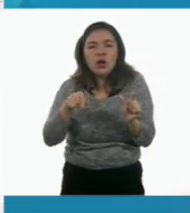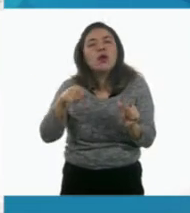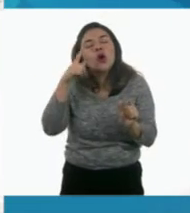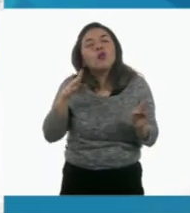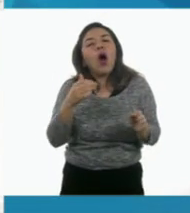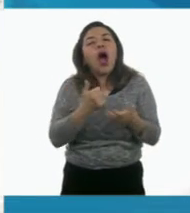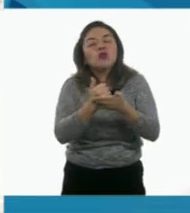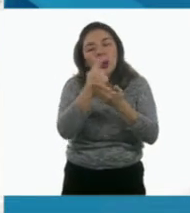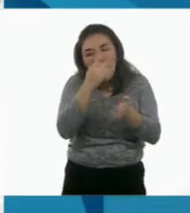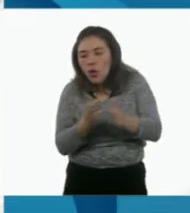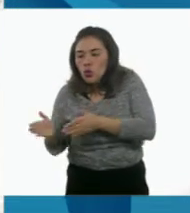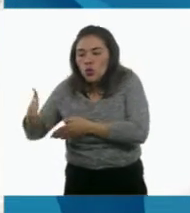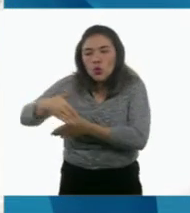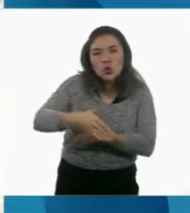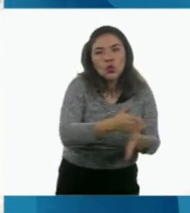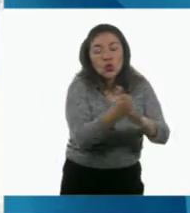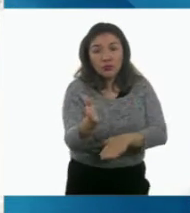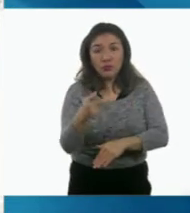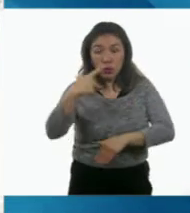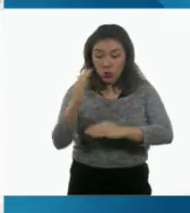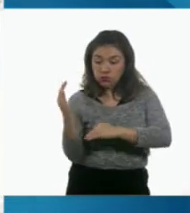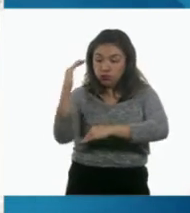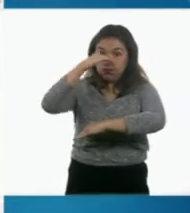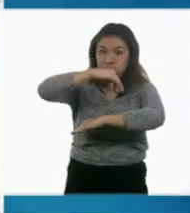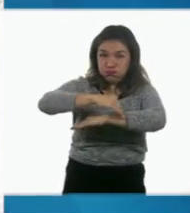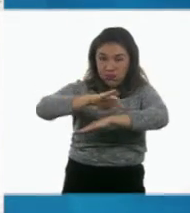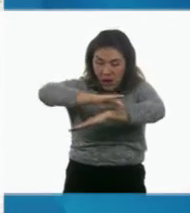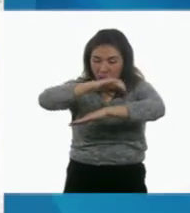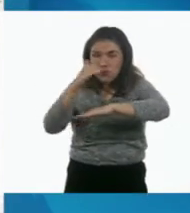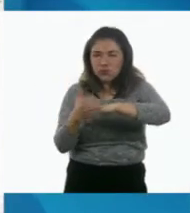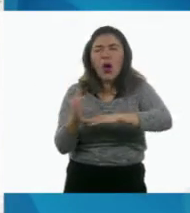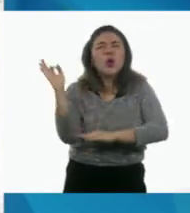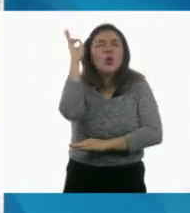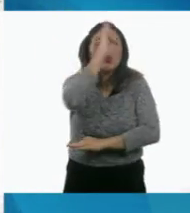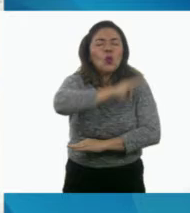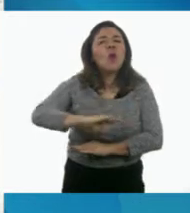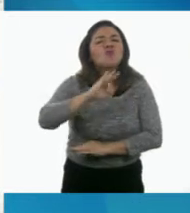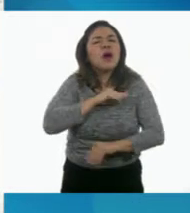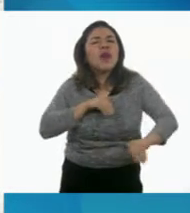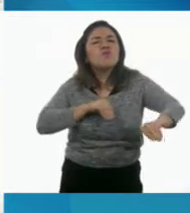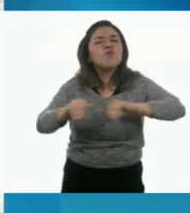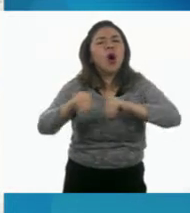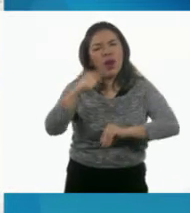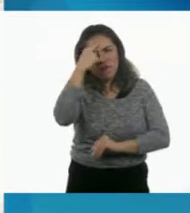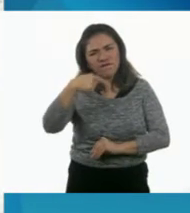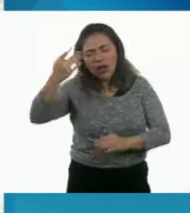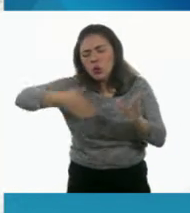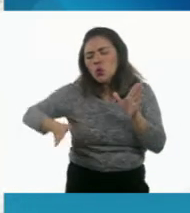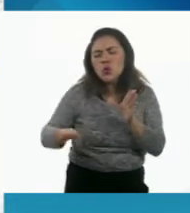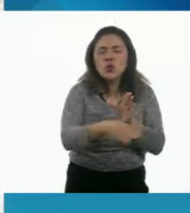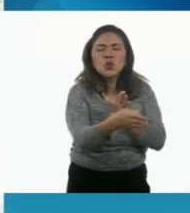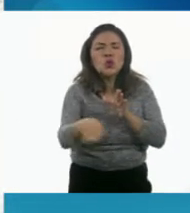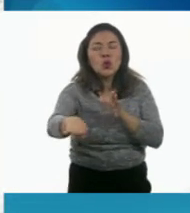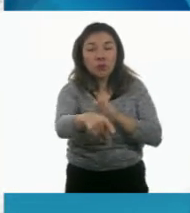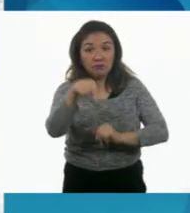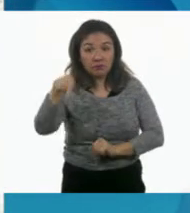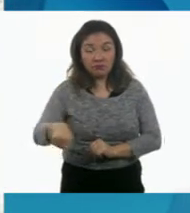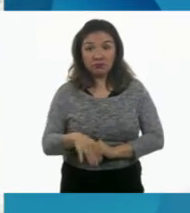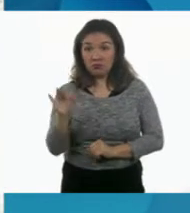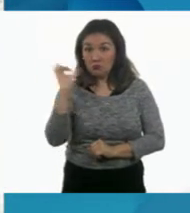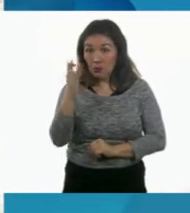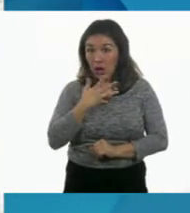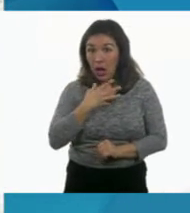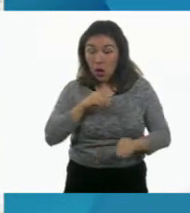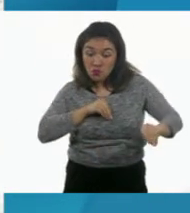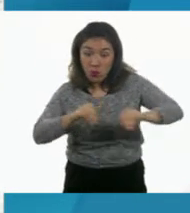timón. Tiene un caparazón ligero y estilizado que le permite moverse con facilidad bajo el agua. Si está